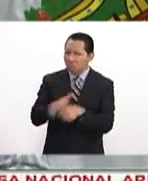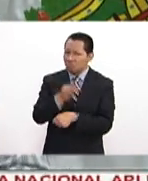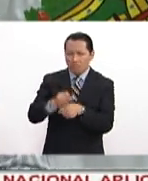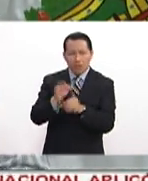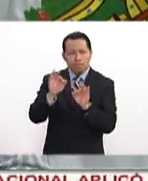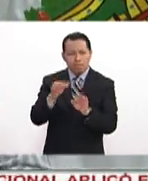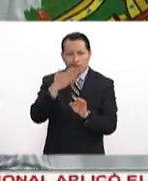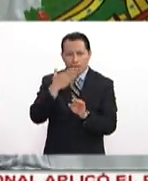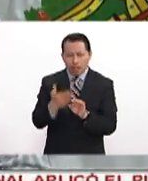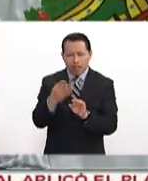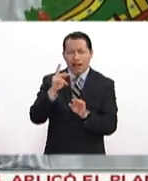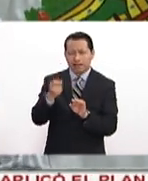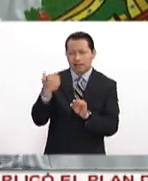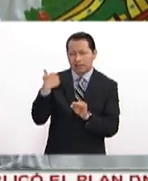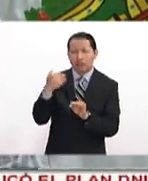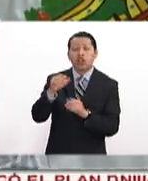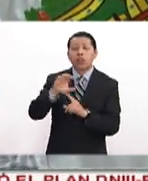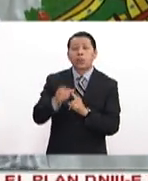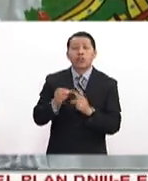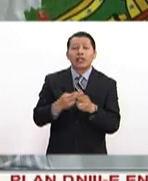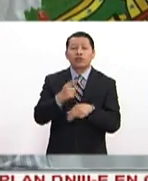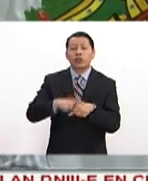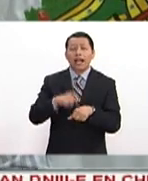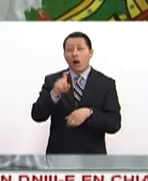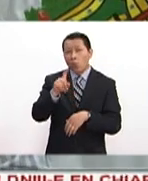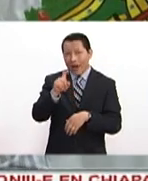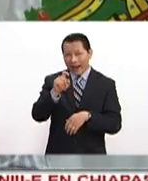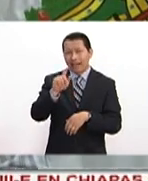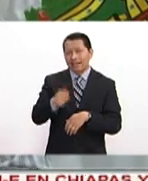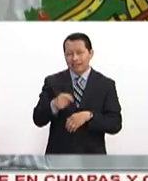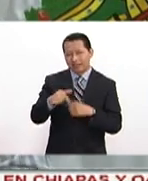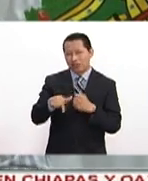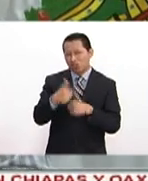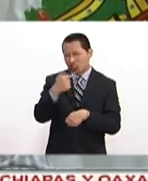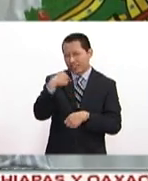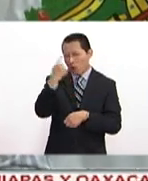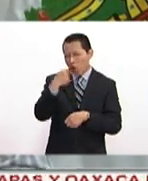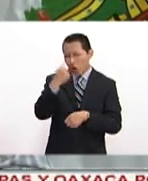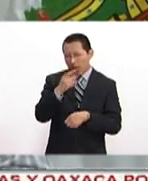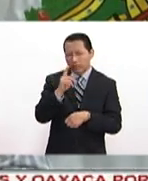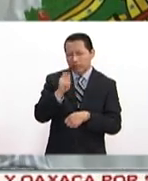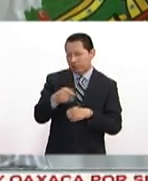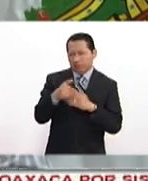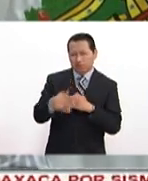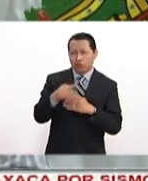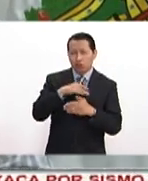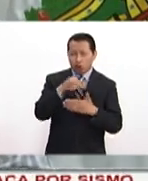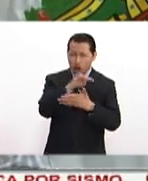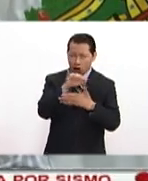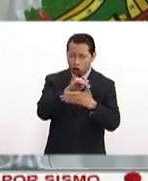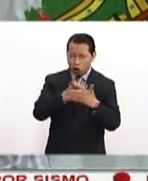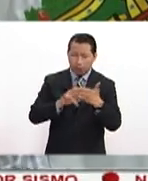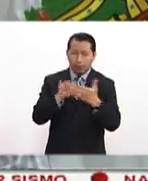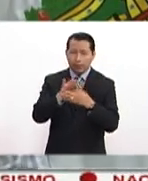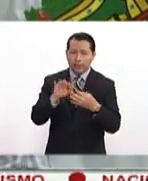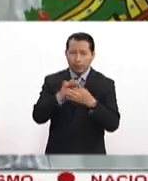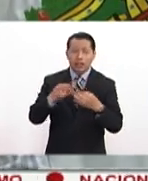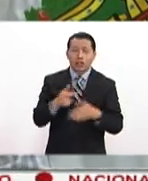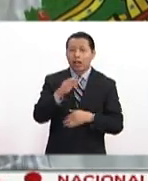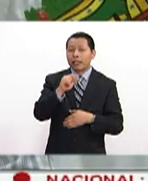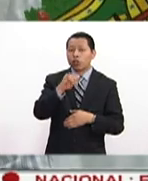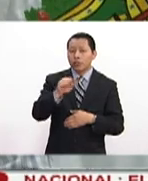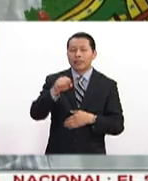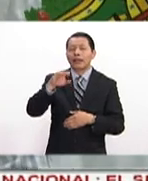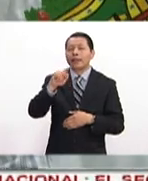el último reporte de la Comisión Nacional del Agua de las 12 horas. Daré lectura a algunos datos. Los ríos Cazones,